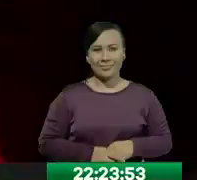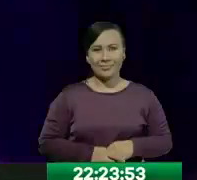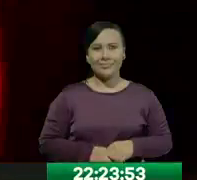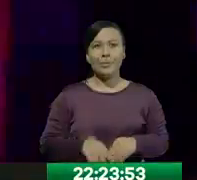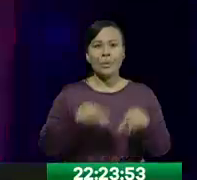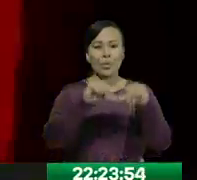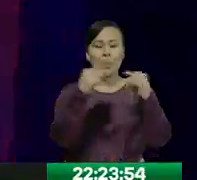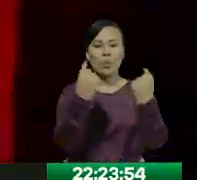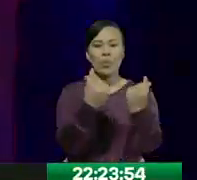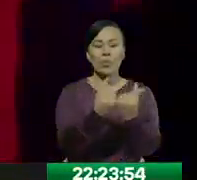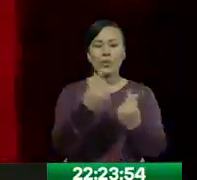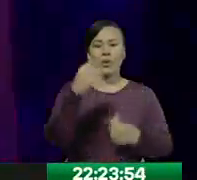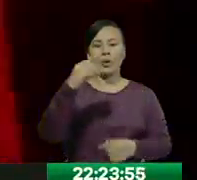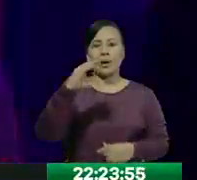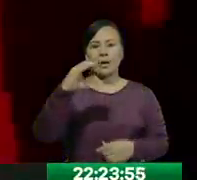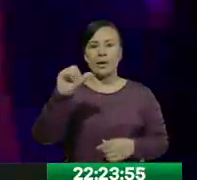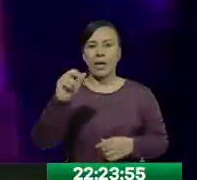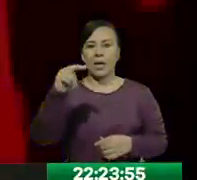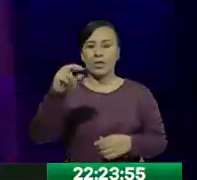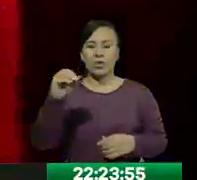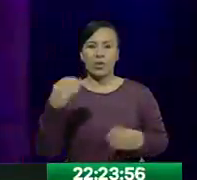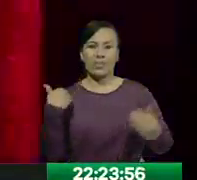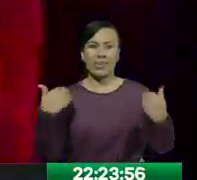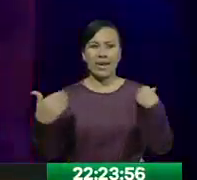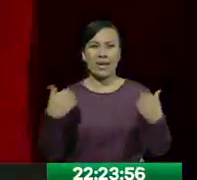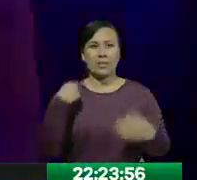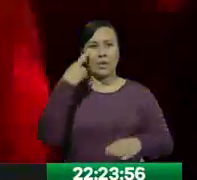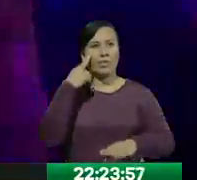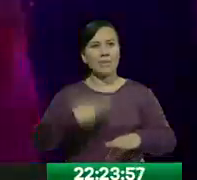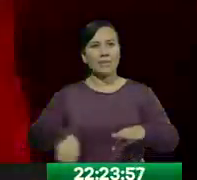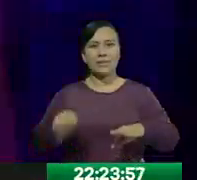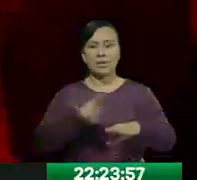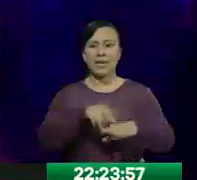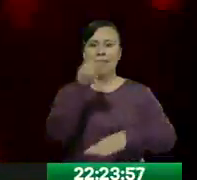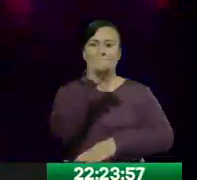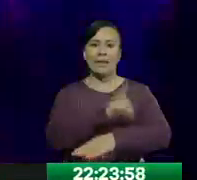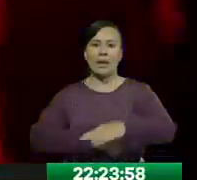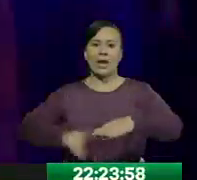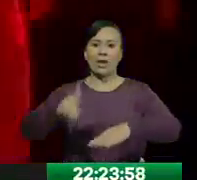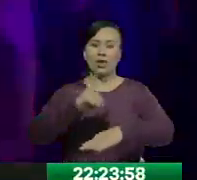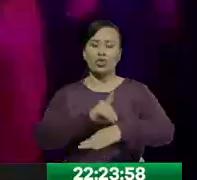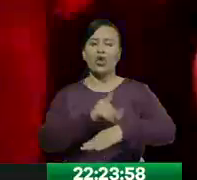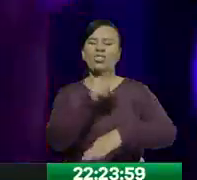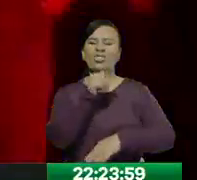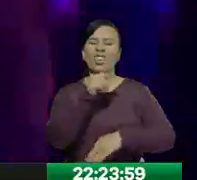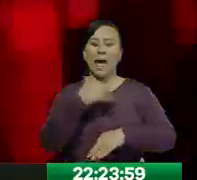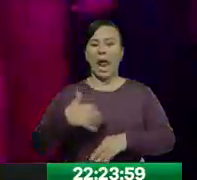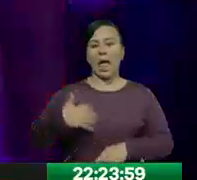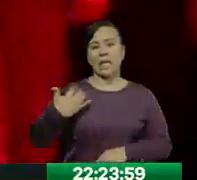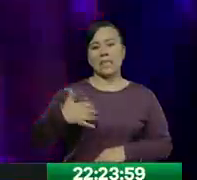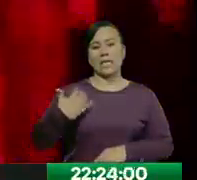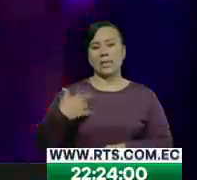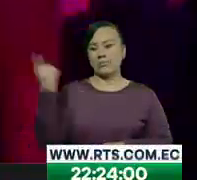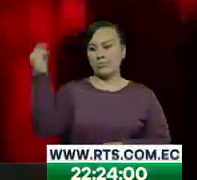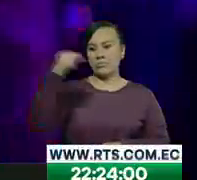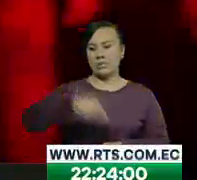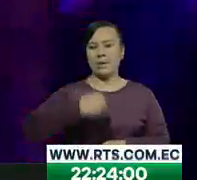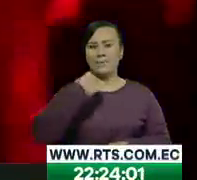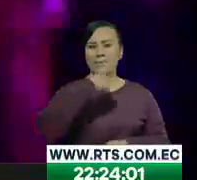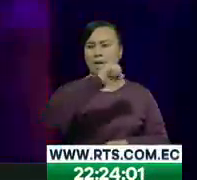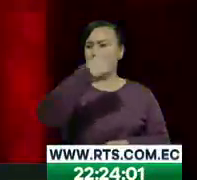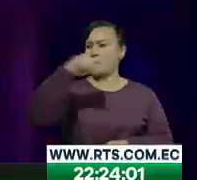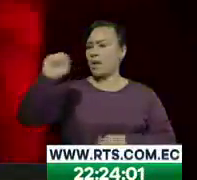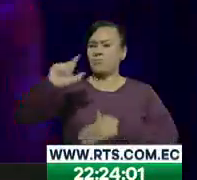el grupo decano del teatro nacional y creado por el director argentino ernesto suárez y de su mano recorrieron américa latina